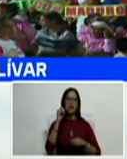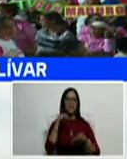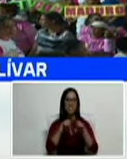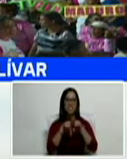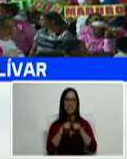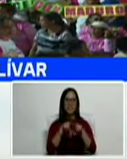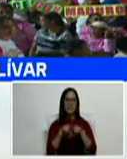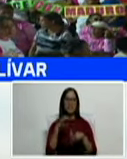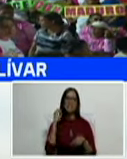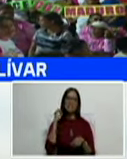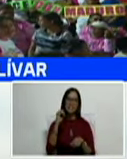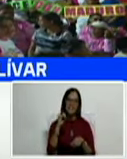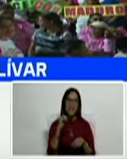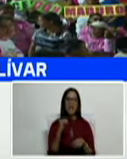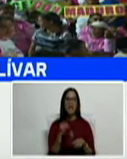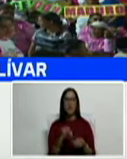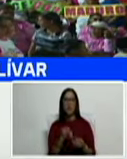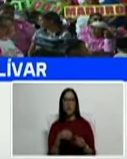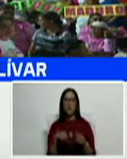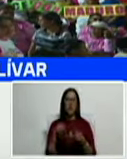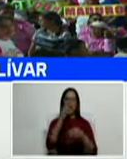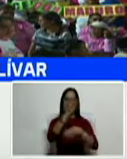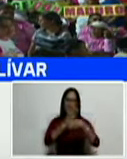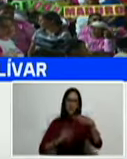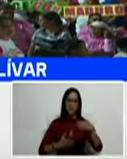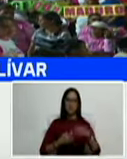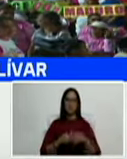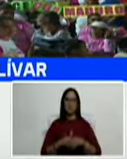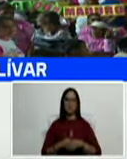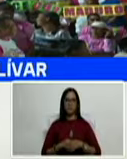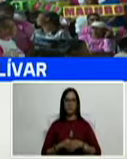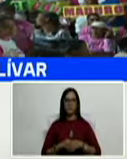Cero intriga, cero divisionismo.